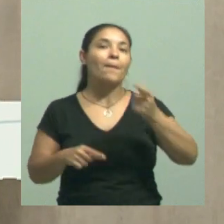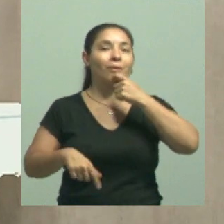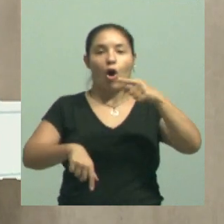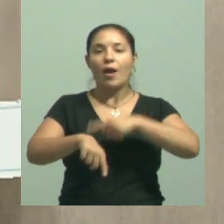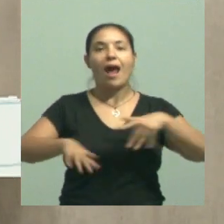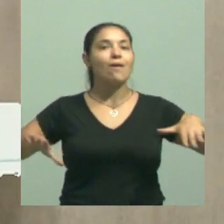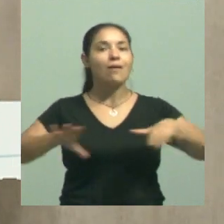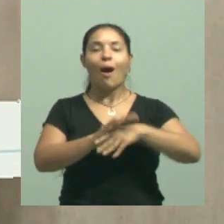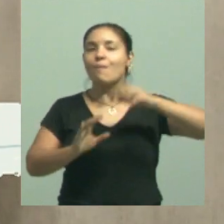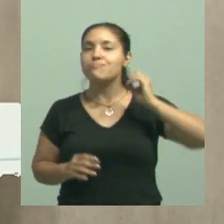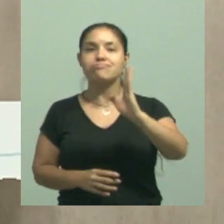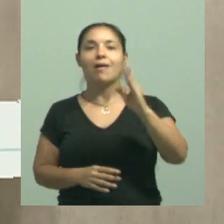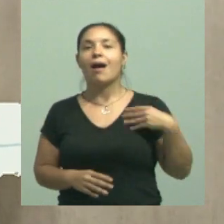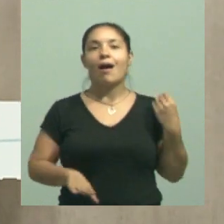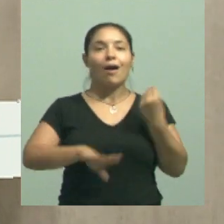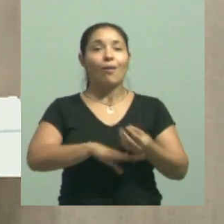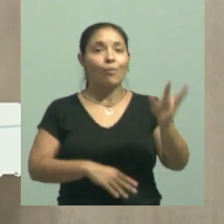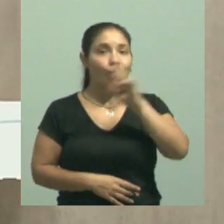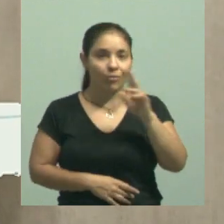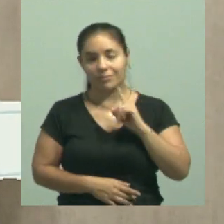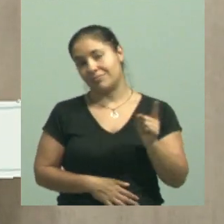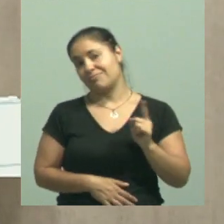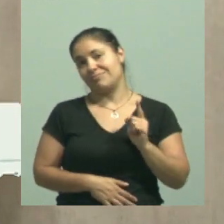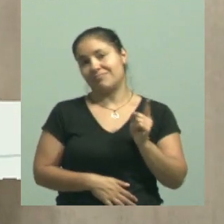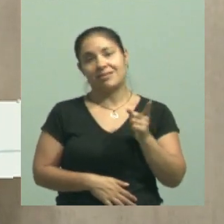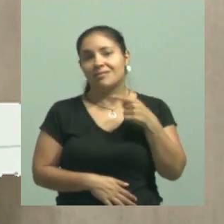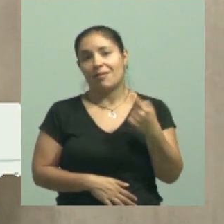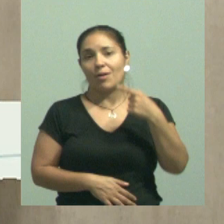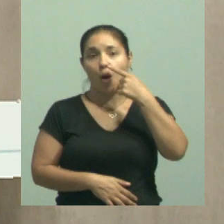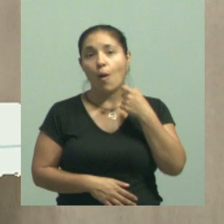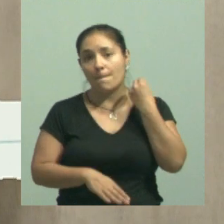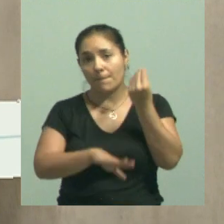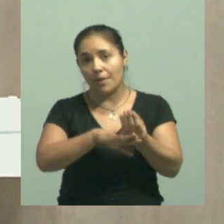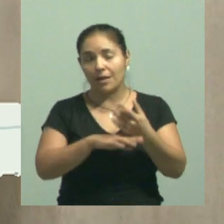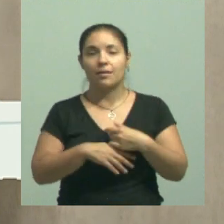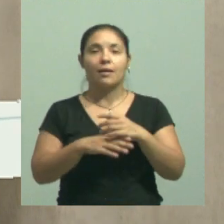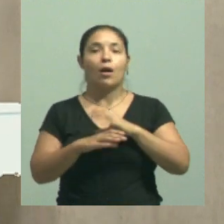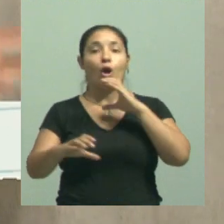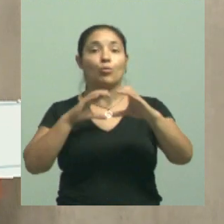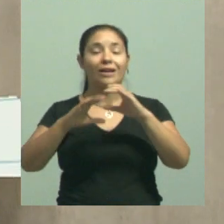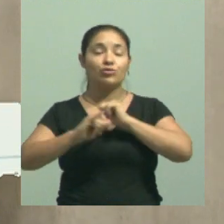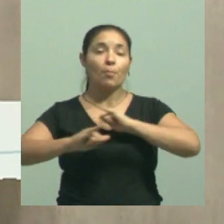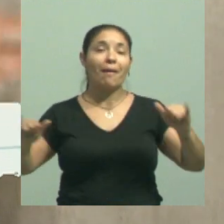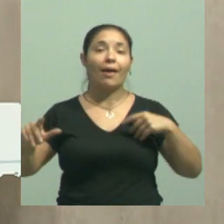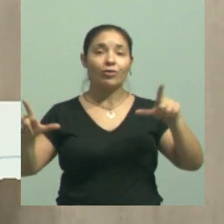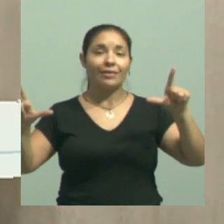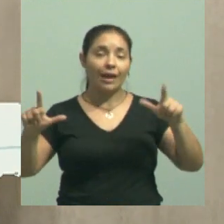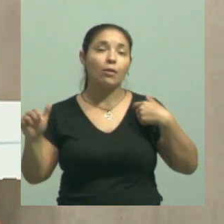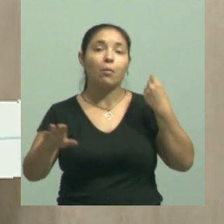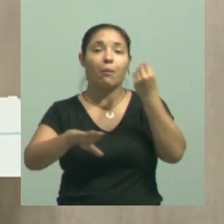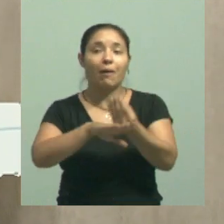temáticas importantes, ¿no? Es común que las mujeres entremos a trabajar en los medios de comunicación por cultura,